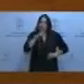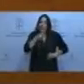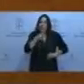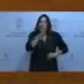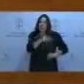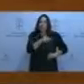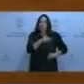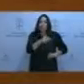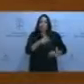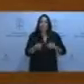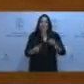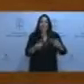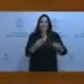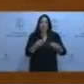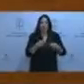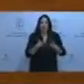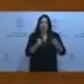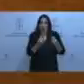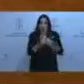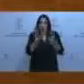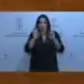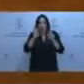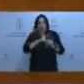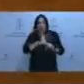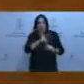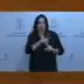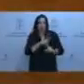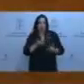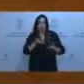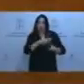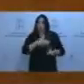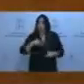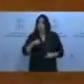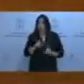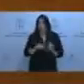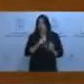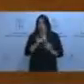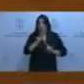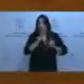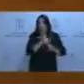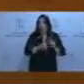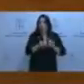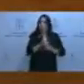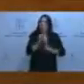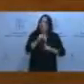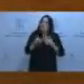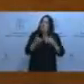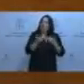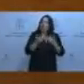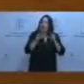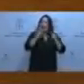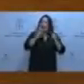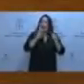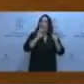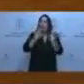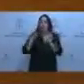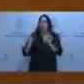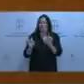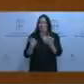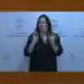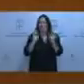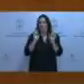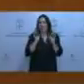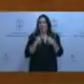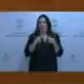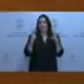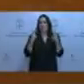una mesa de negociación con los mismos para solucionar los problemas. Pero, por supuesto, vamos a hablar también del profesorado de la enseñanza pública, con